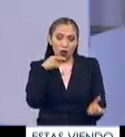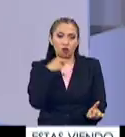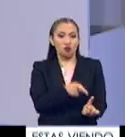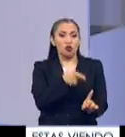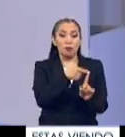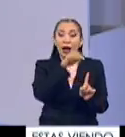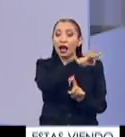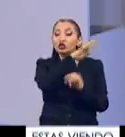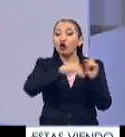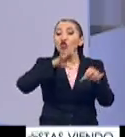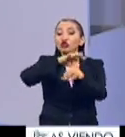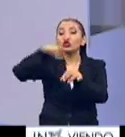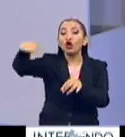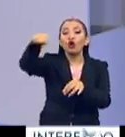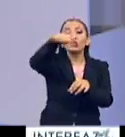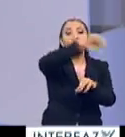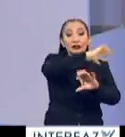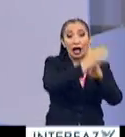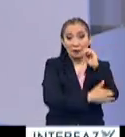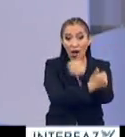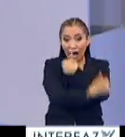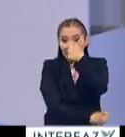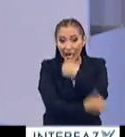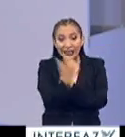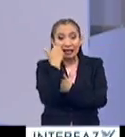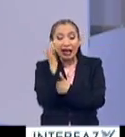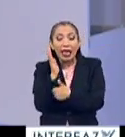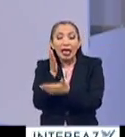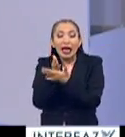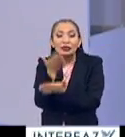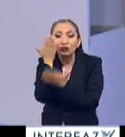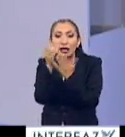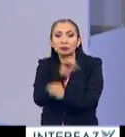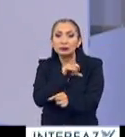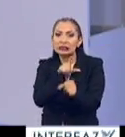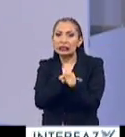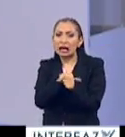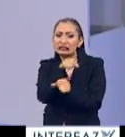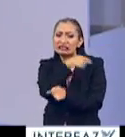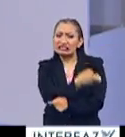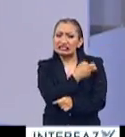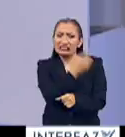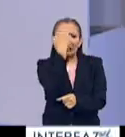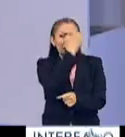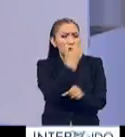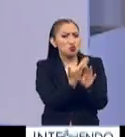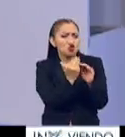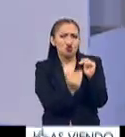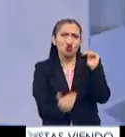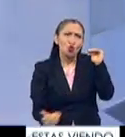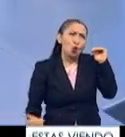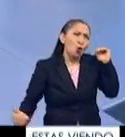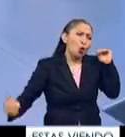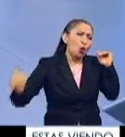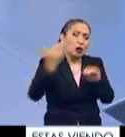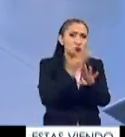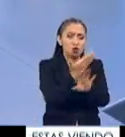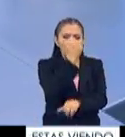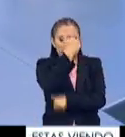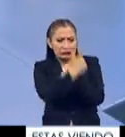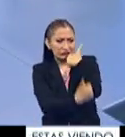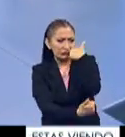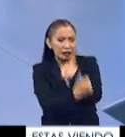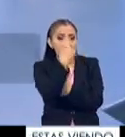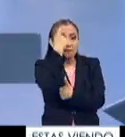examen para todos los médicos que ya terminaron la carrera y que quieren hacer una especialidad. Y es un examen de muy alto nivel y muy competitivo.